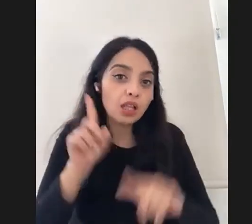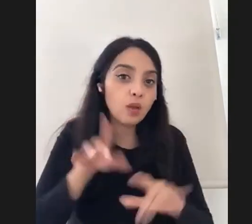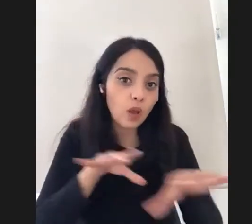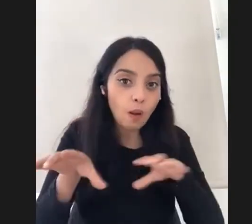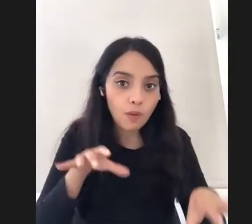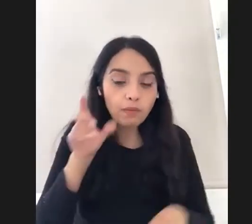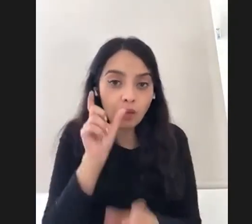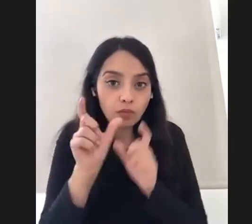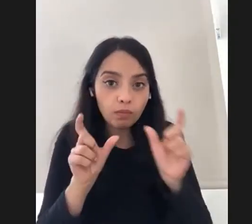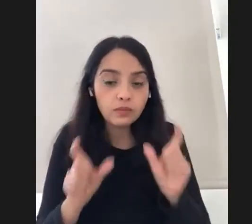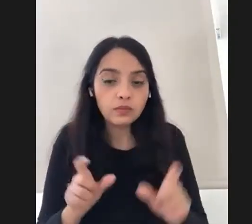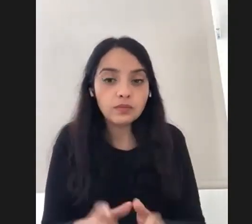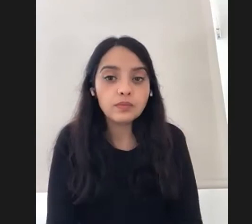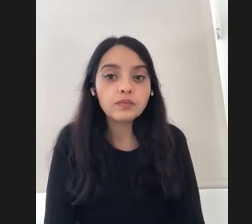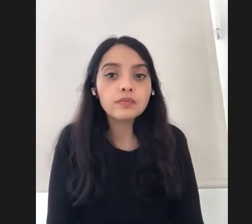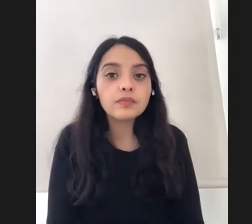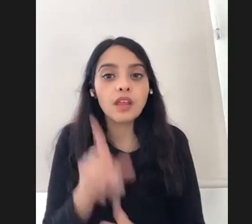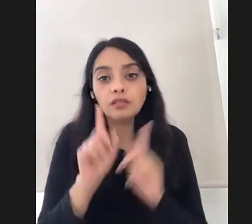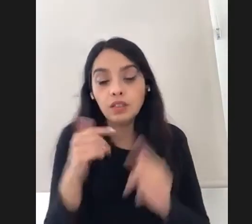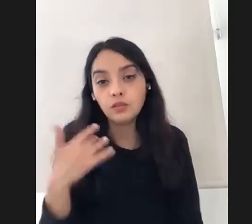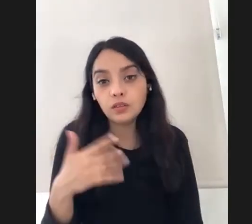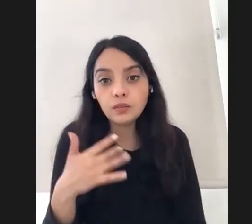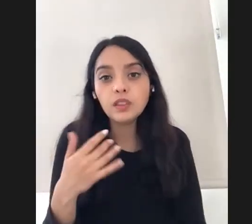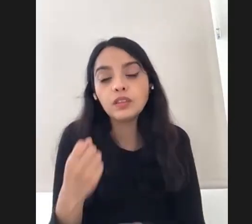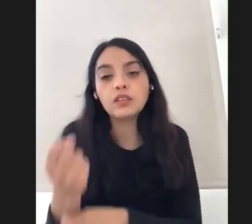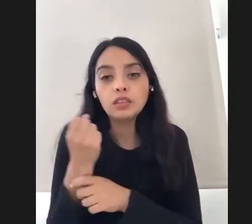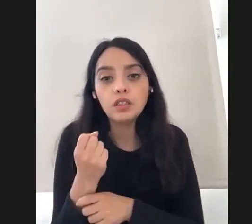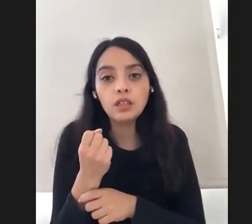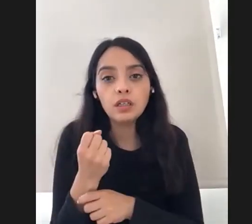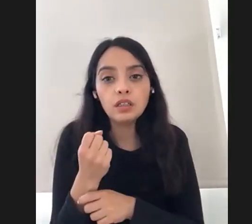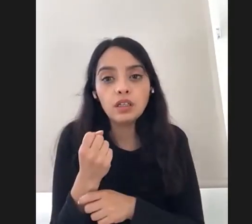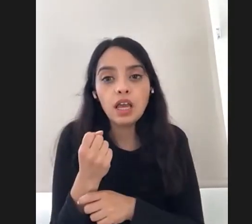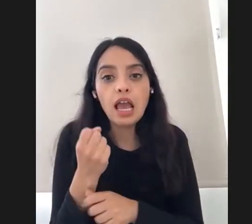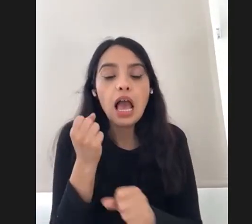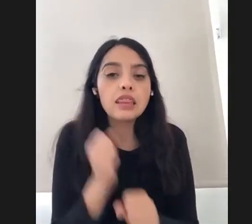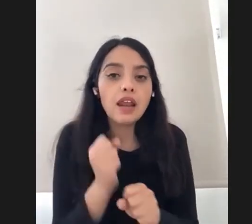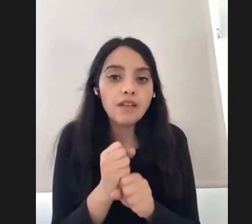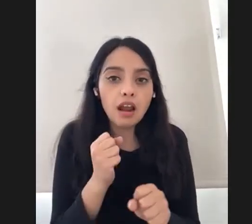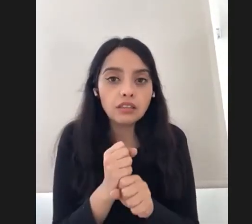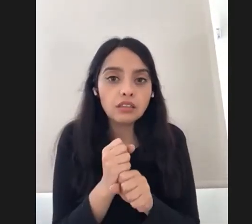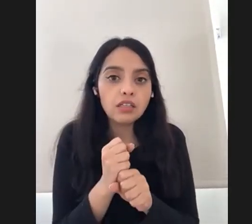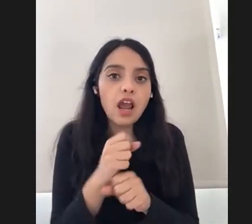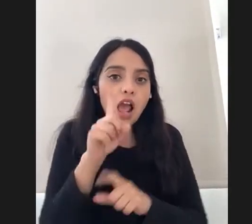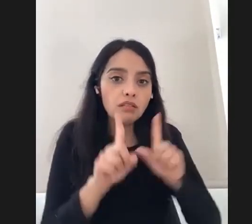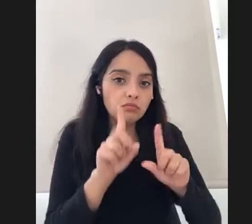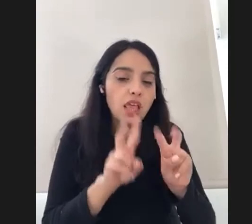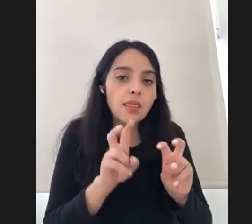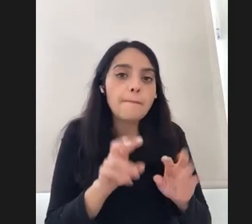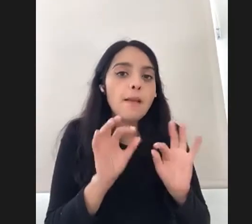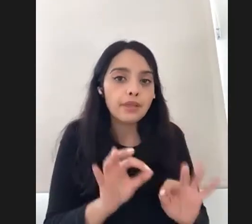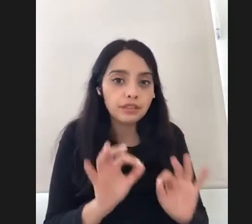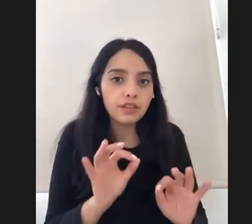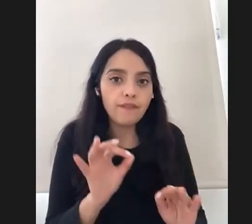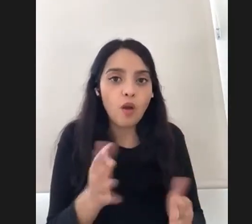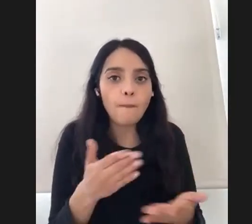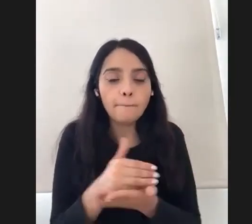ciertos aspectos que ayudarían sobre todo a trabajar aspectos puntuales de las estudiantes